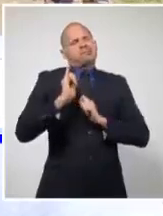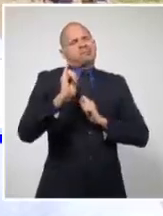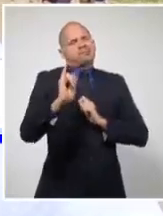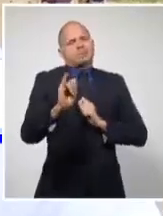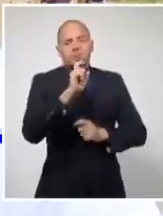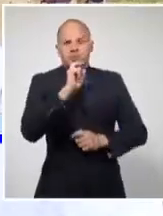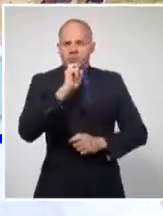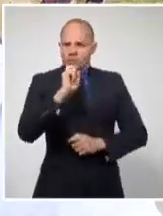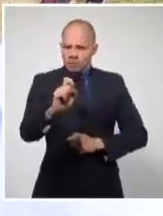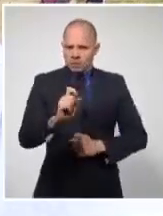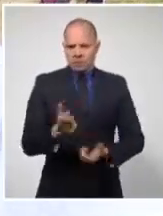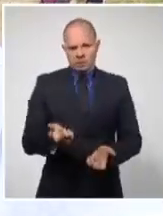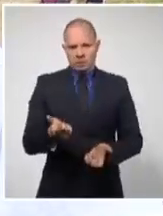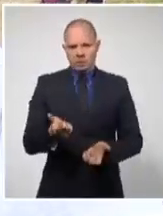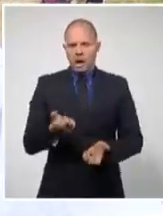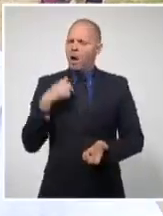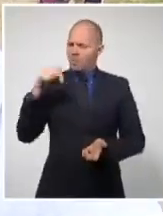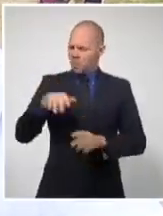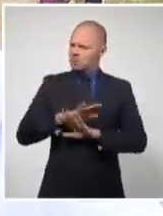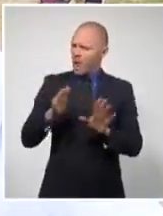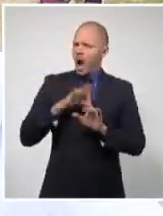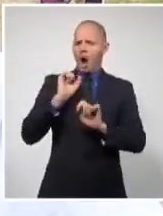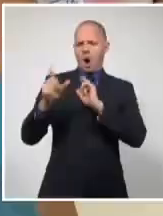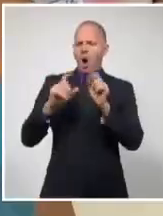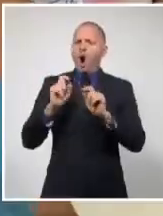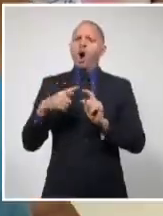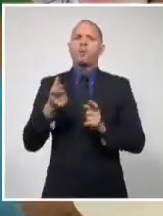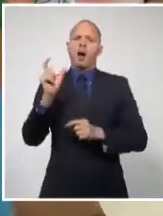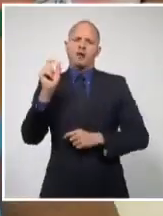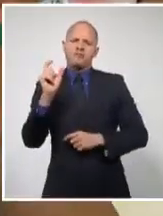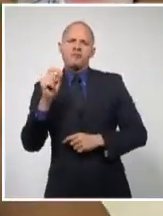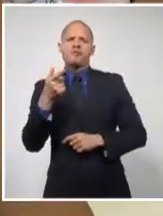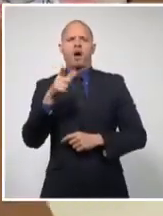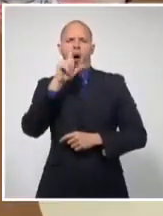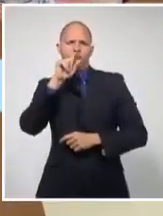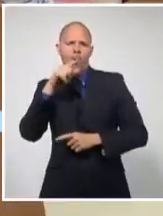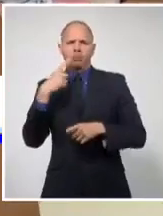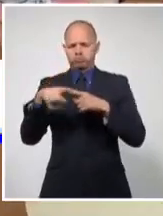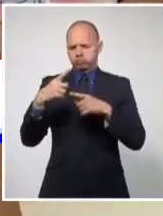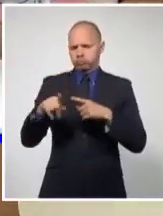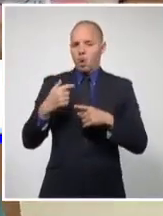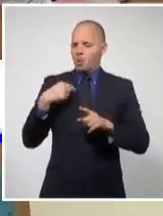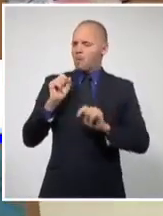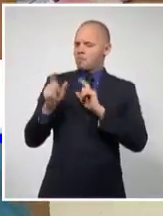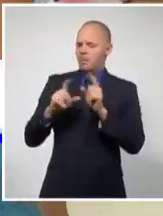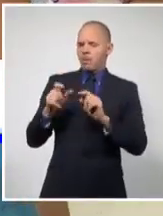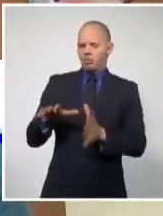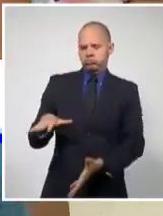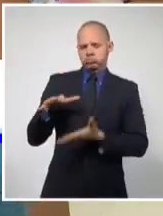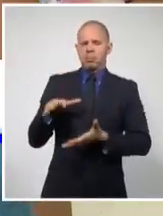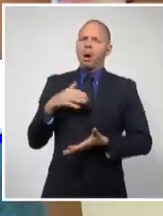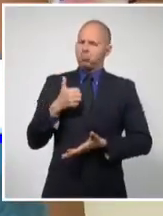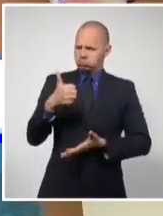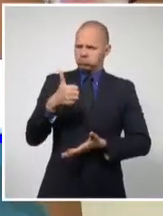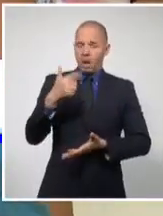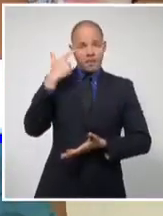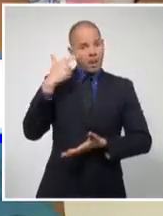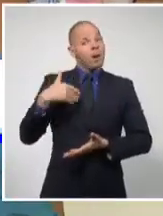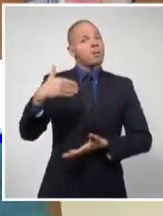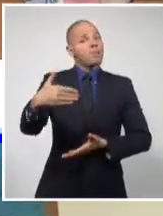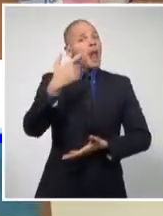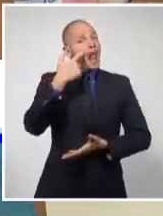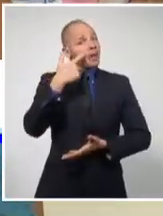necesitaba? Sí, compramos refrescos, el pollo. Hasta ahora, con la compra que he hecho, está bien. Vamos a ver más adelante, a lo mejor